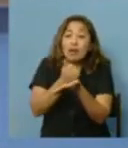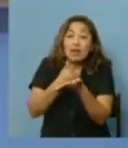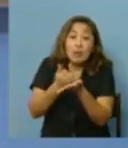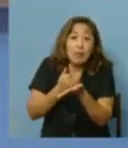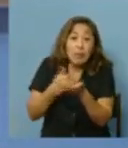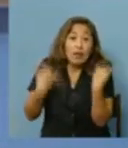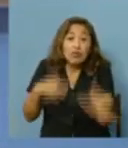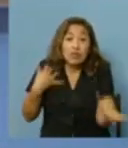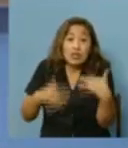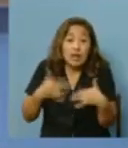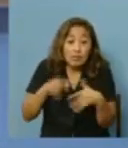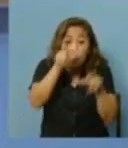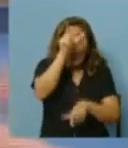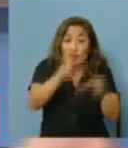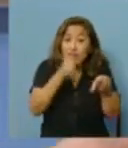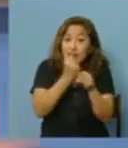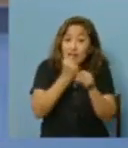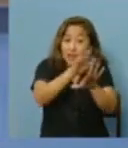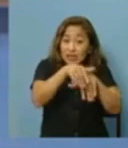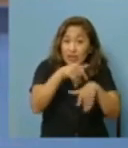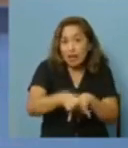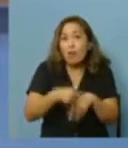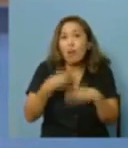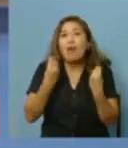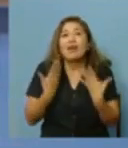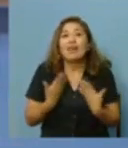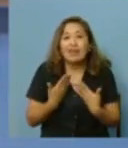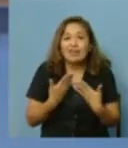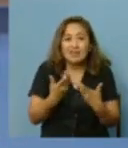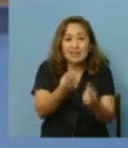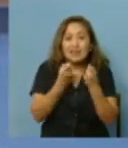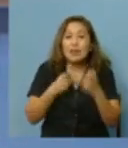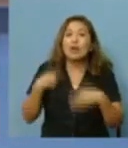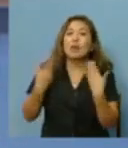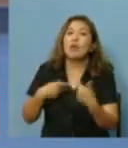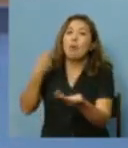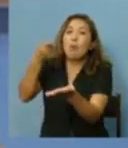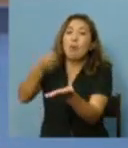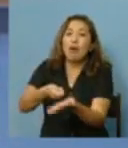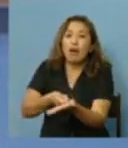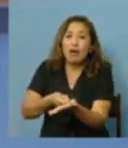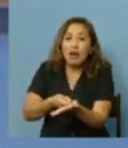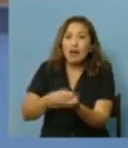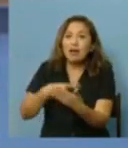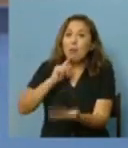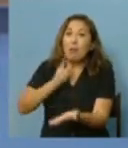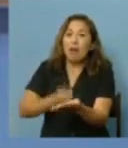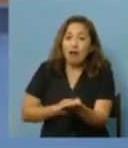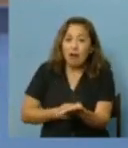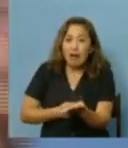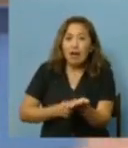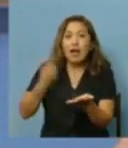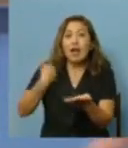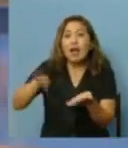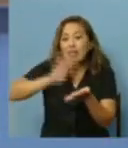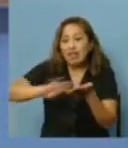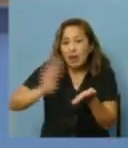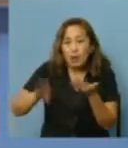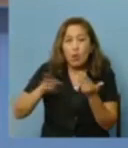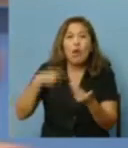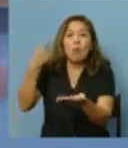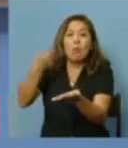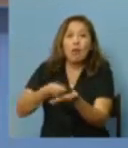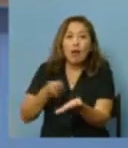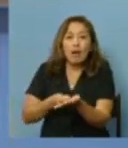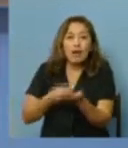por segundo el producto lo está esperando para que para esto que estamos hablando para que pueda destinar tener menos costos financieros no tener en ejecución en cumplimiento